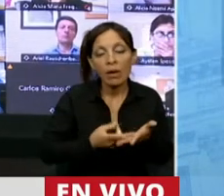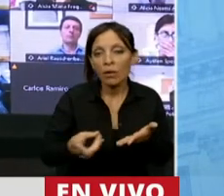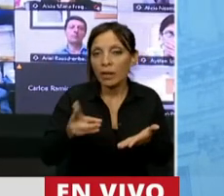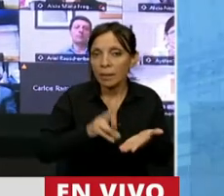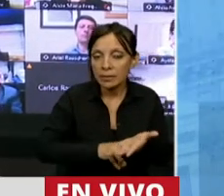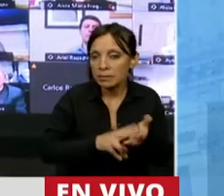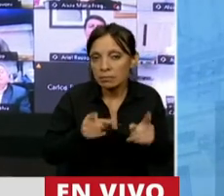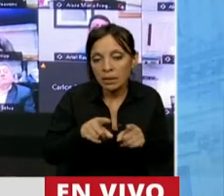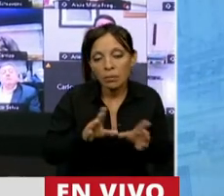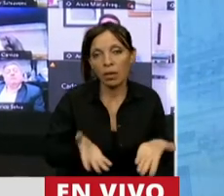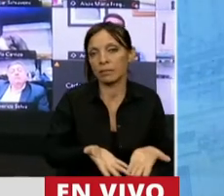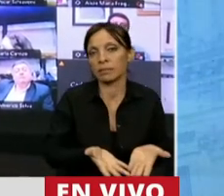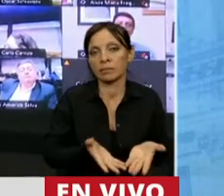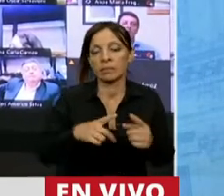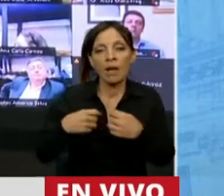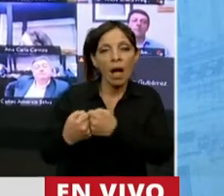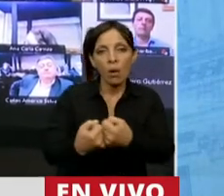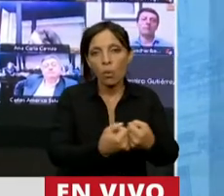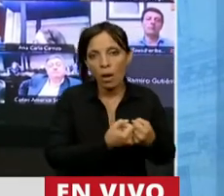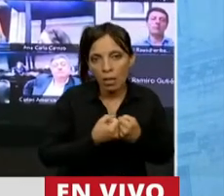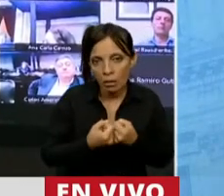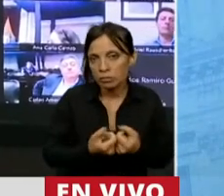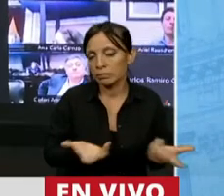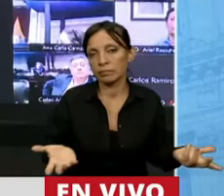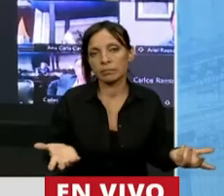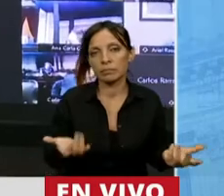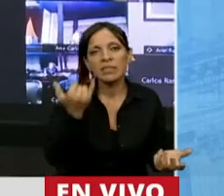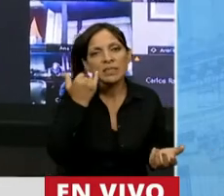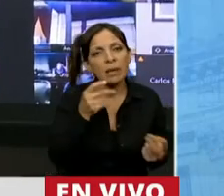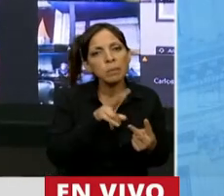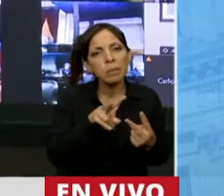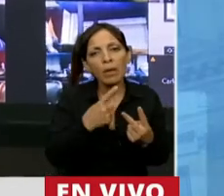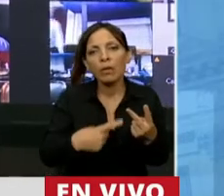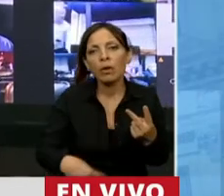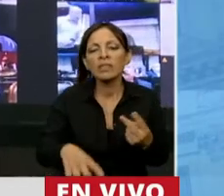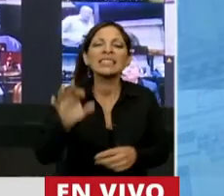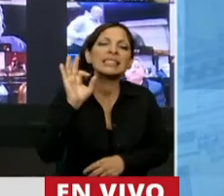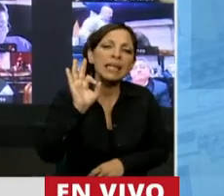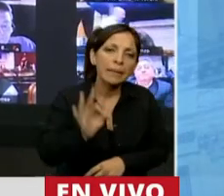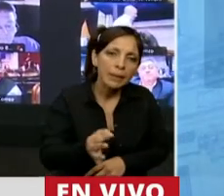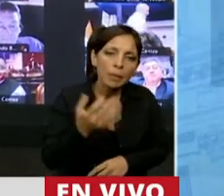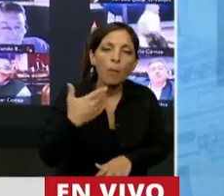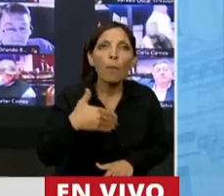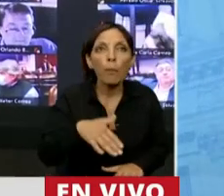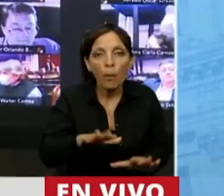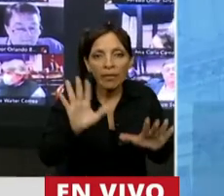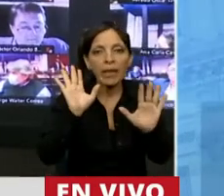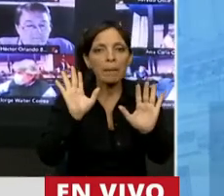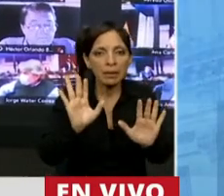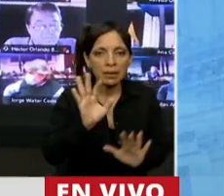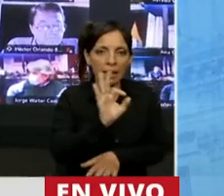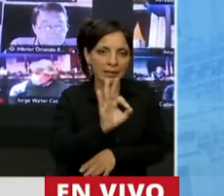Cámara. Consensos. Había dos cosas que sabíamos que podían ocurrir a la cero hora de